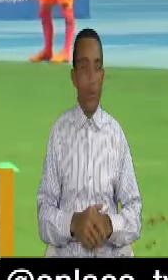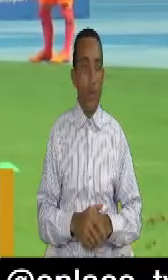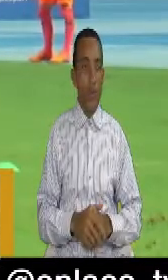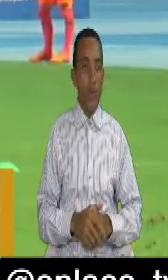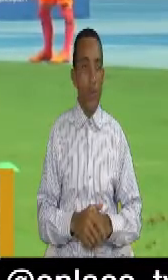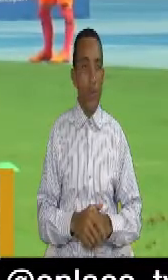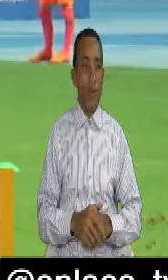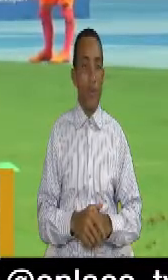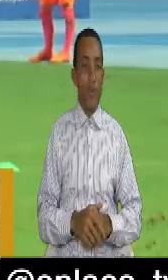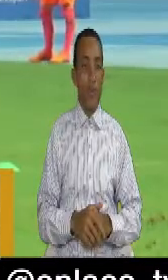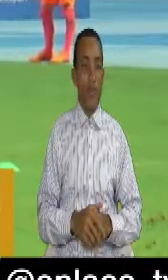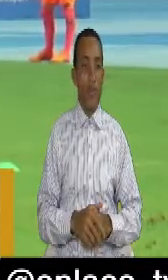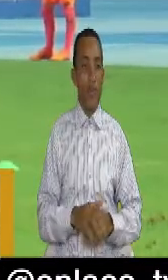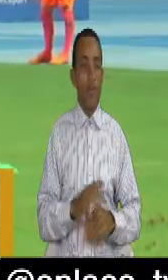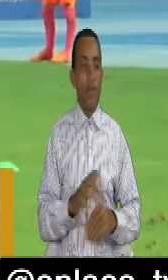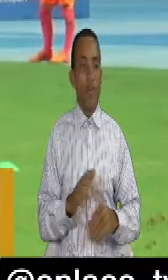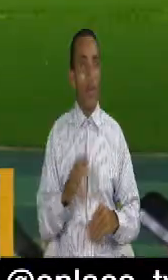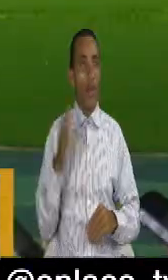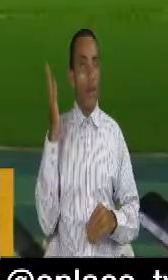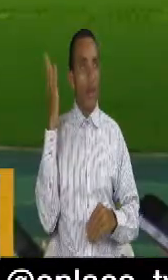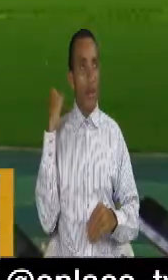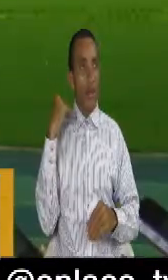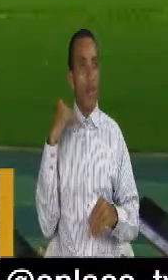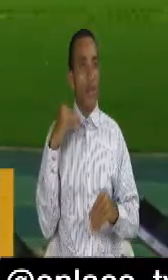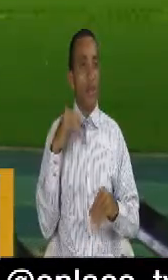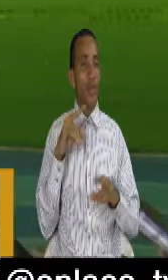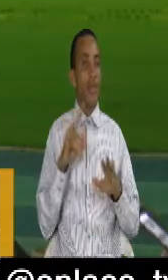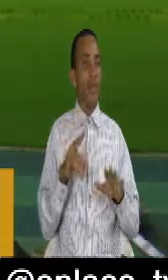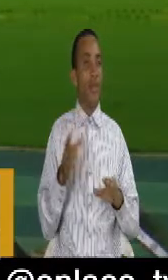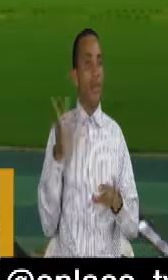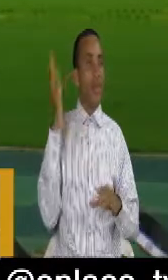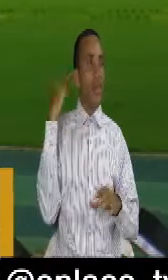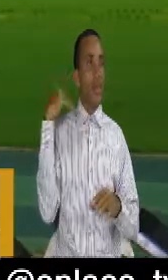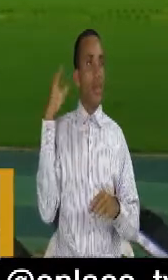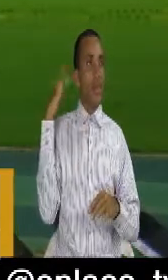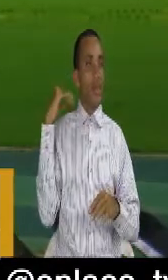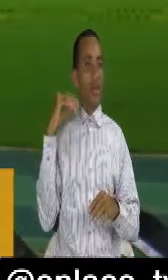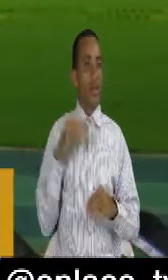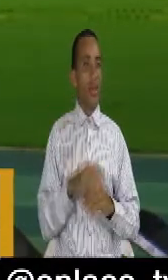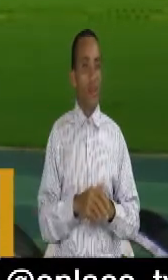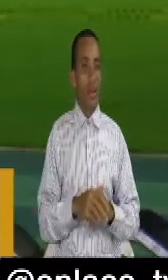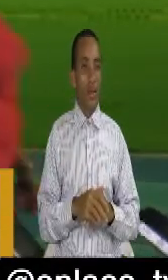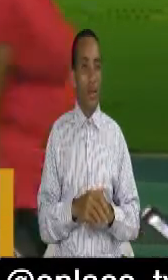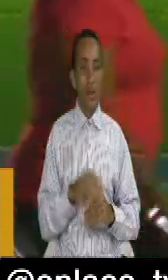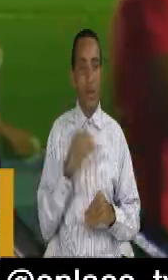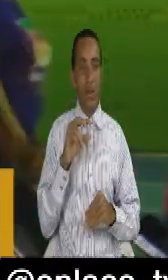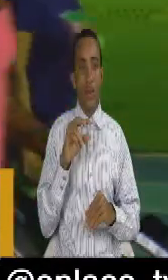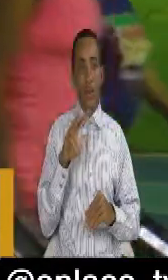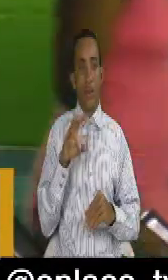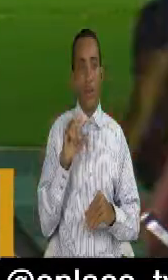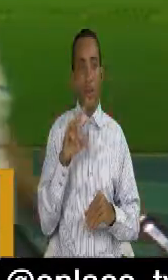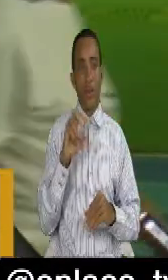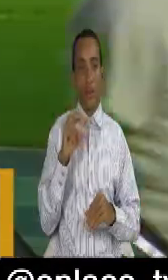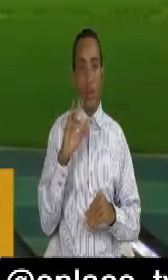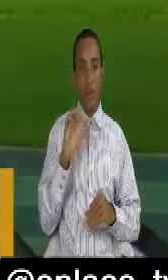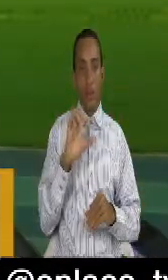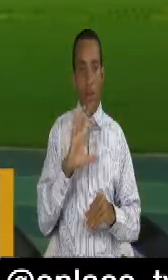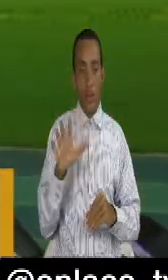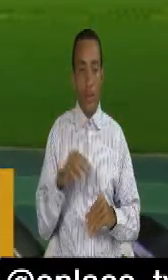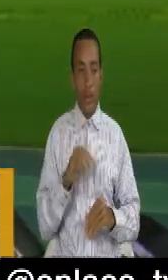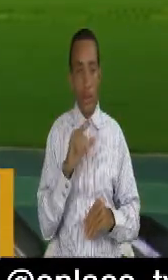a en el semestre anterior a ¿Quiñones? No, a nuestro volante, a Lizarazo.